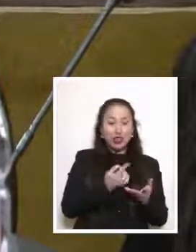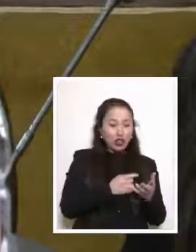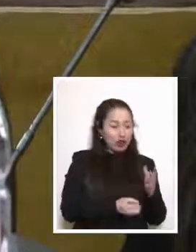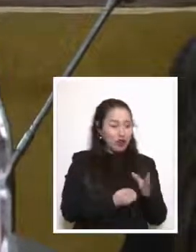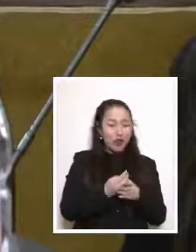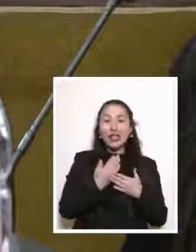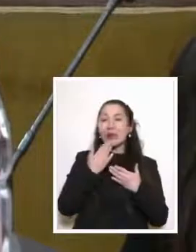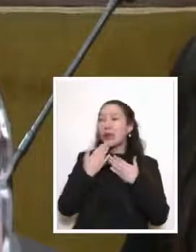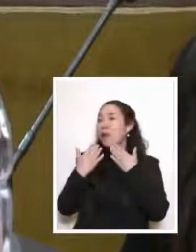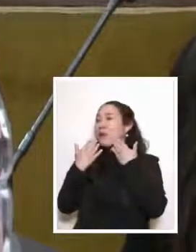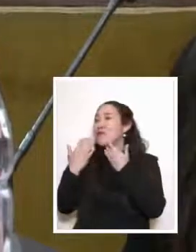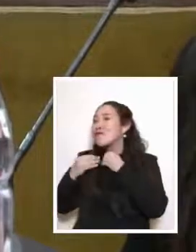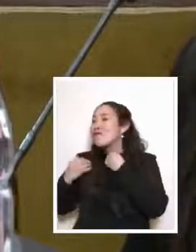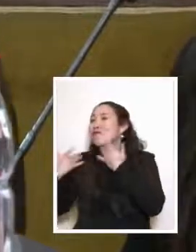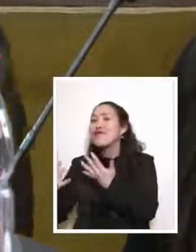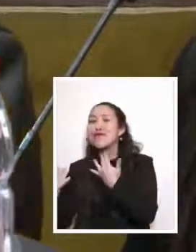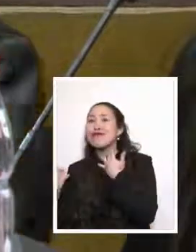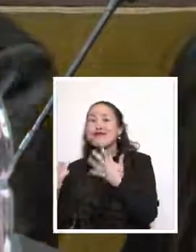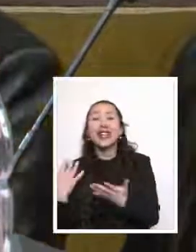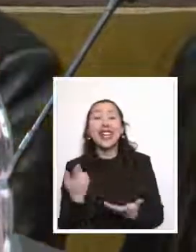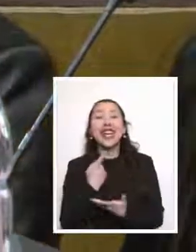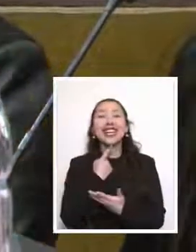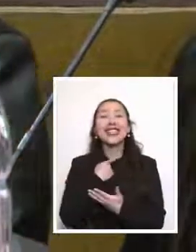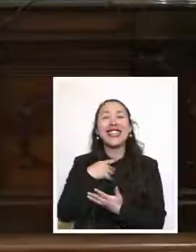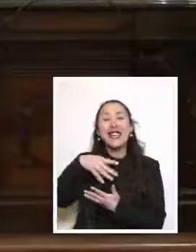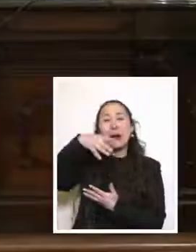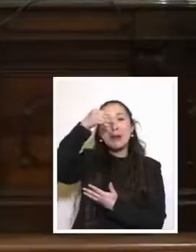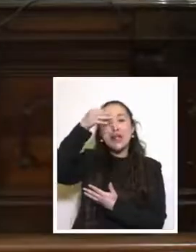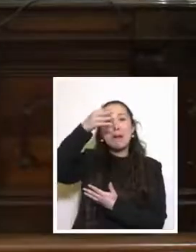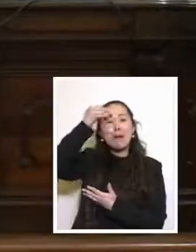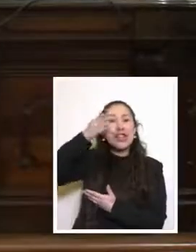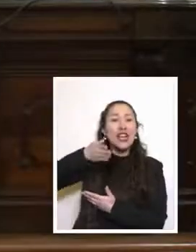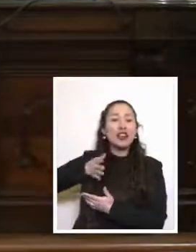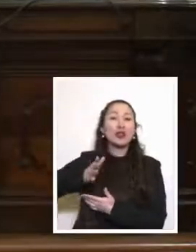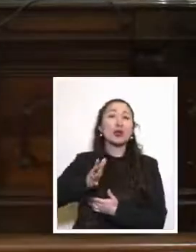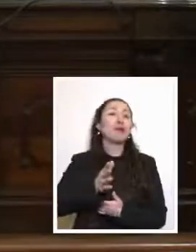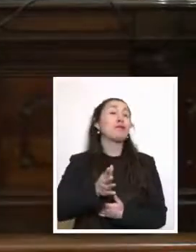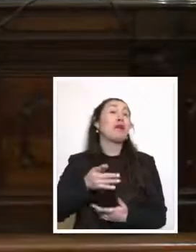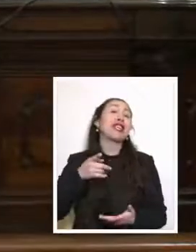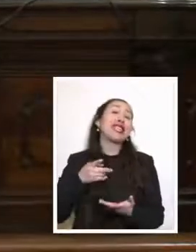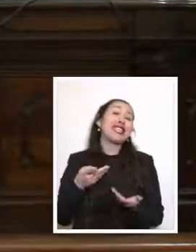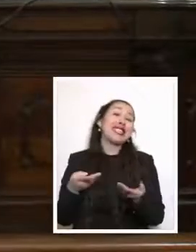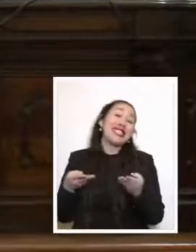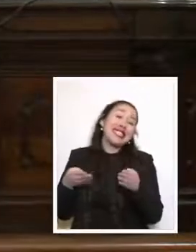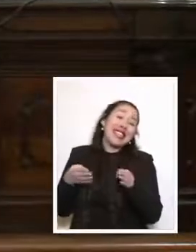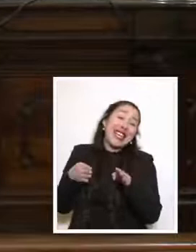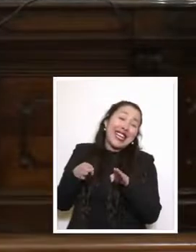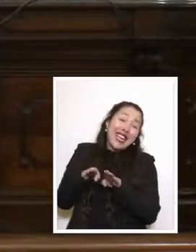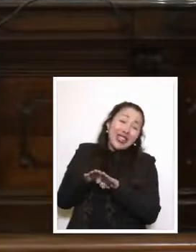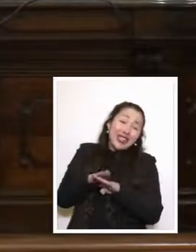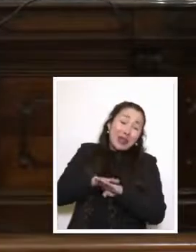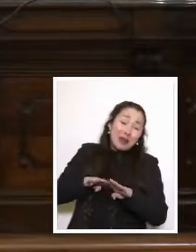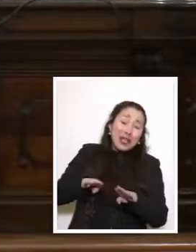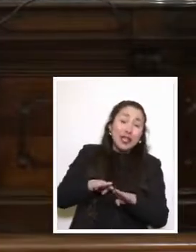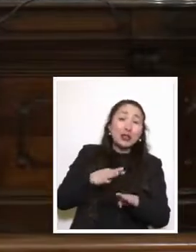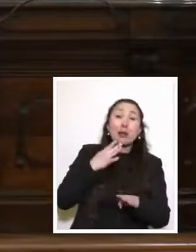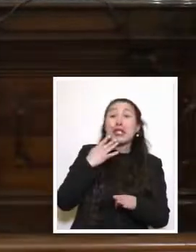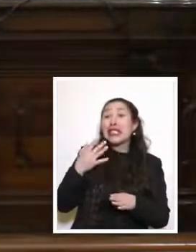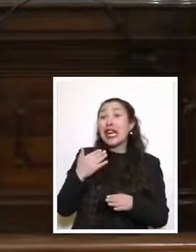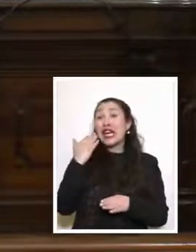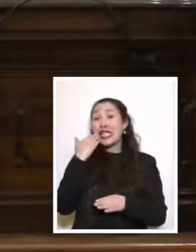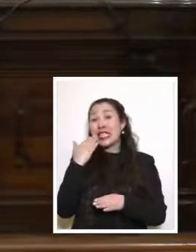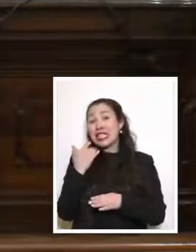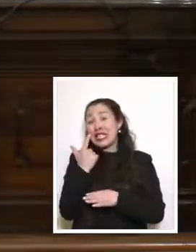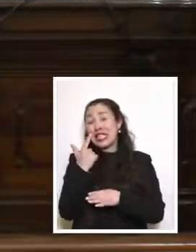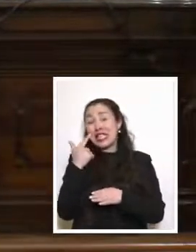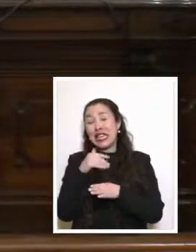estas ganas de seguir aprendiendo. Vamos a tener que ir cerrando, ya son más de las 7 de la tarde. Recuerdo que los futuros de la educación es el hashtag para